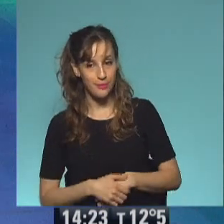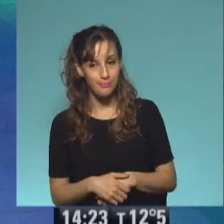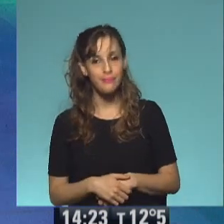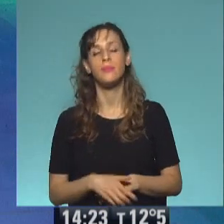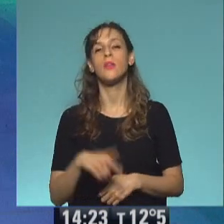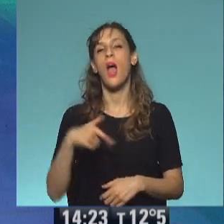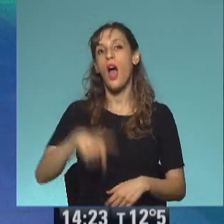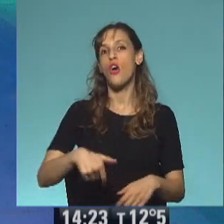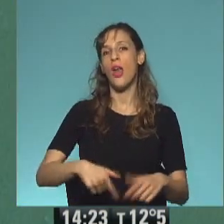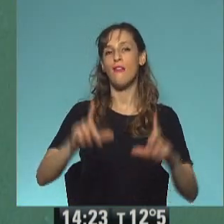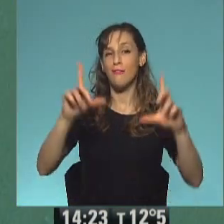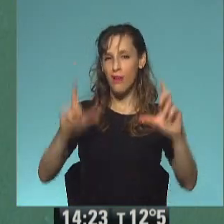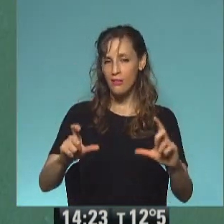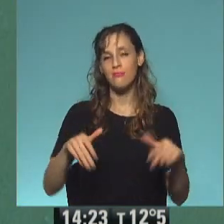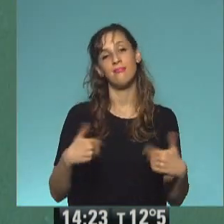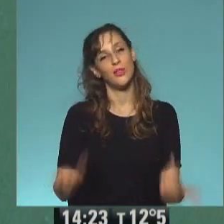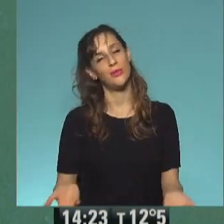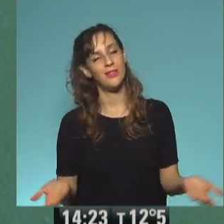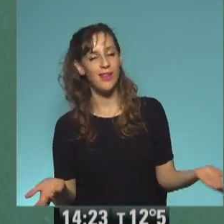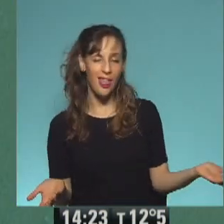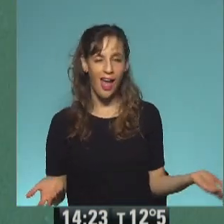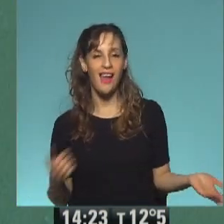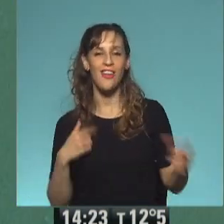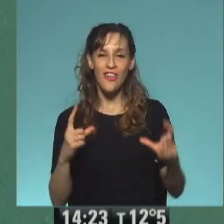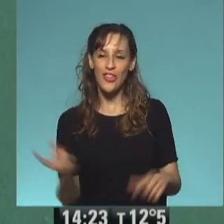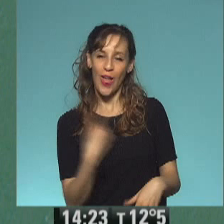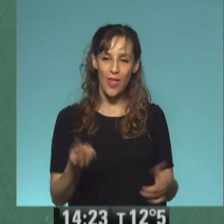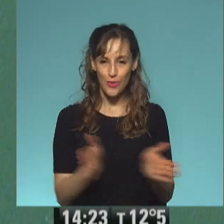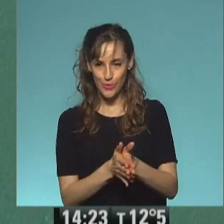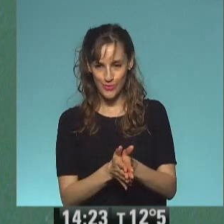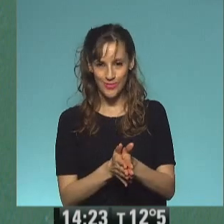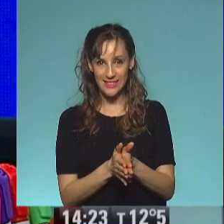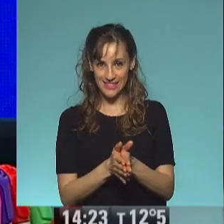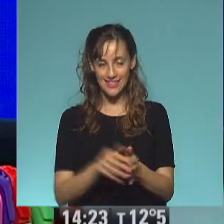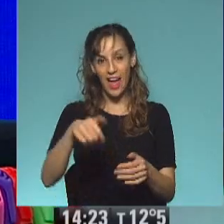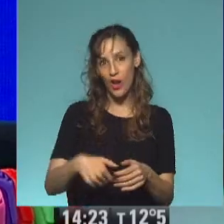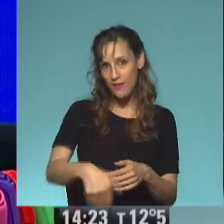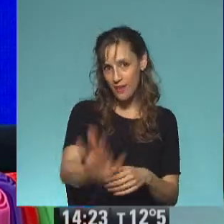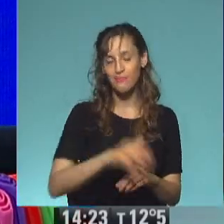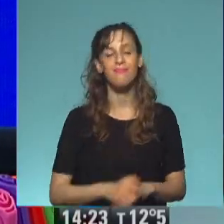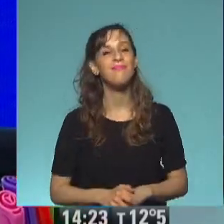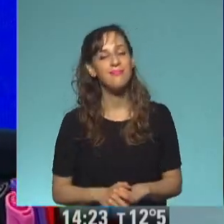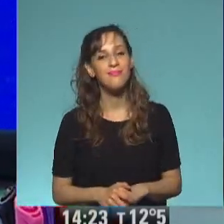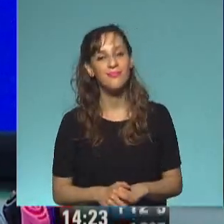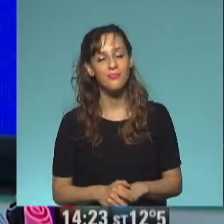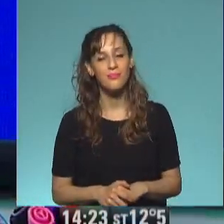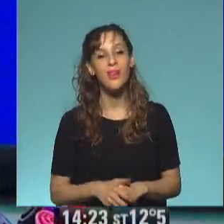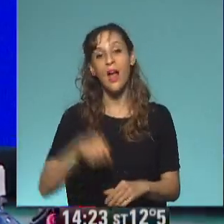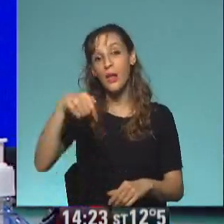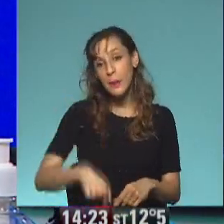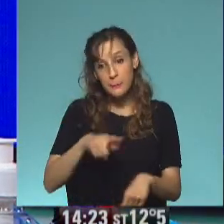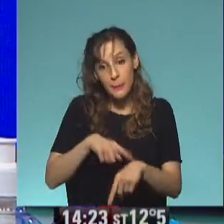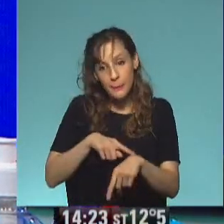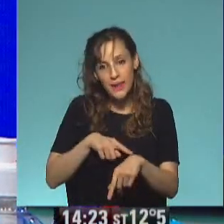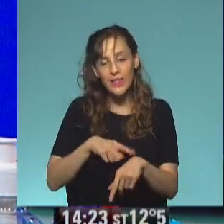foto, díganle al adulto ahí que se cope, que le saque una foto más con nosotros, ¿sí? Nos vamos a sacar una foto, la foto de la foto. Yeah. ¿Sí? El momento en